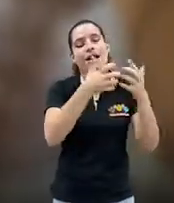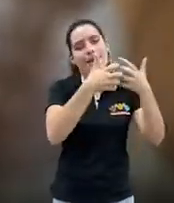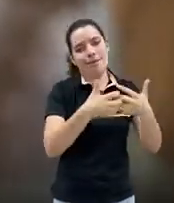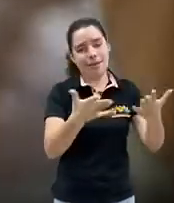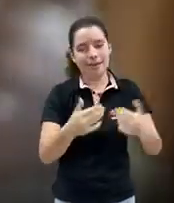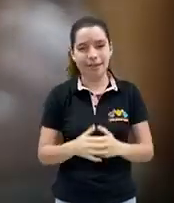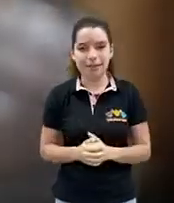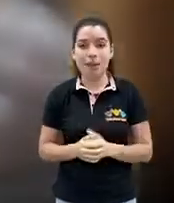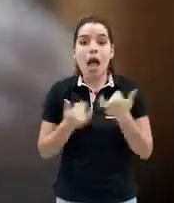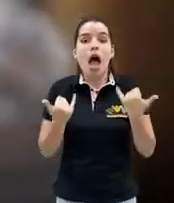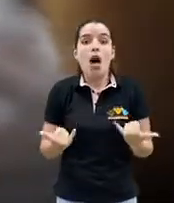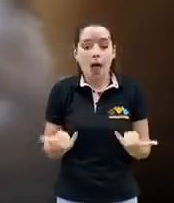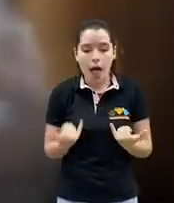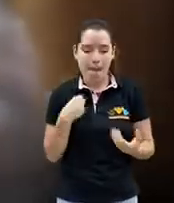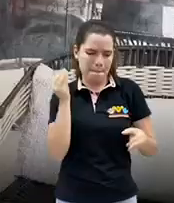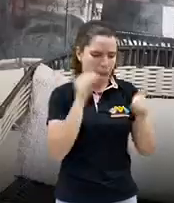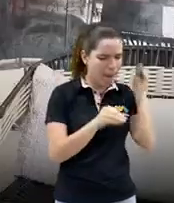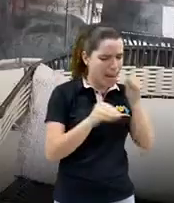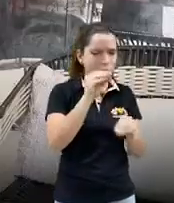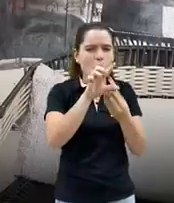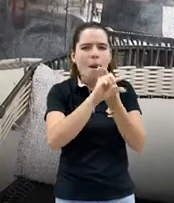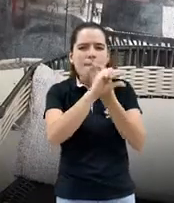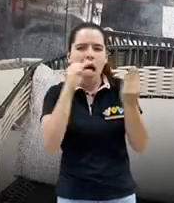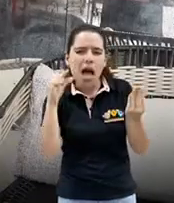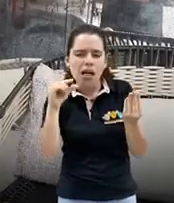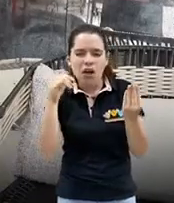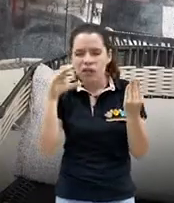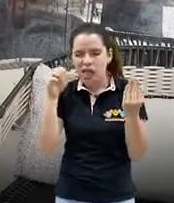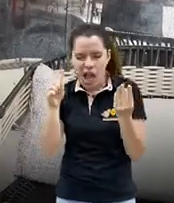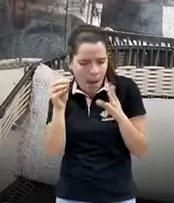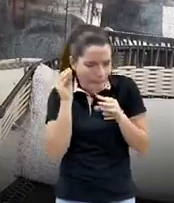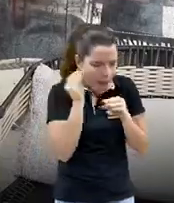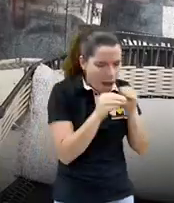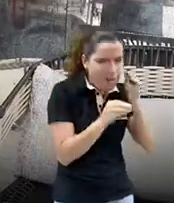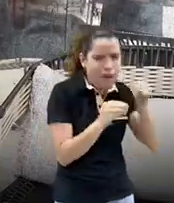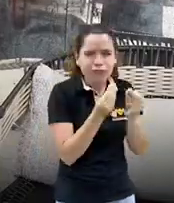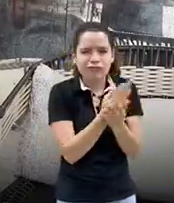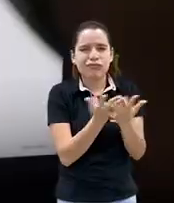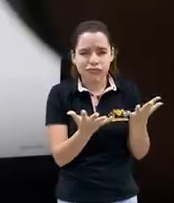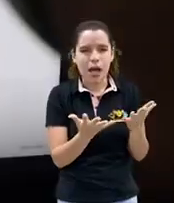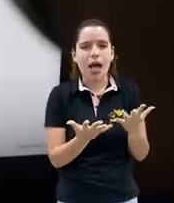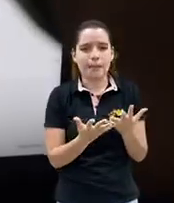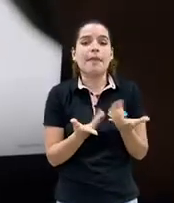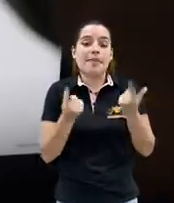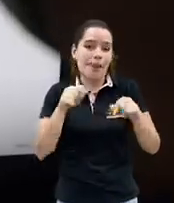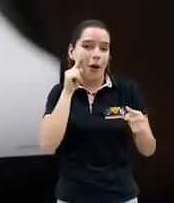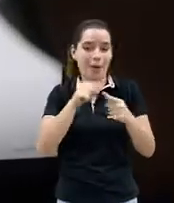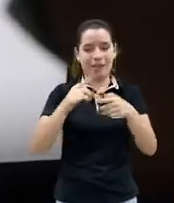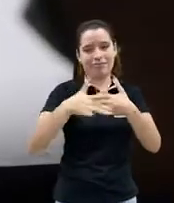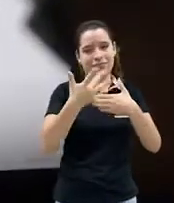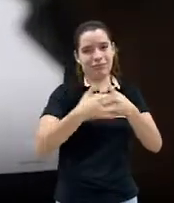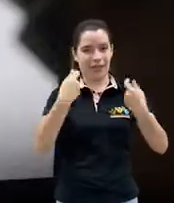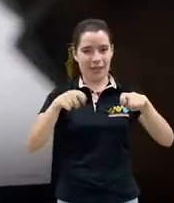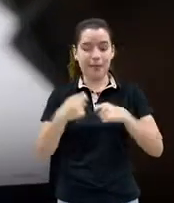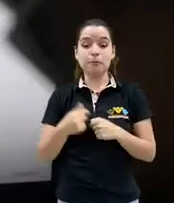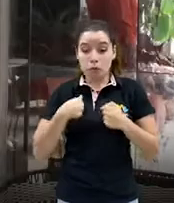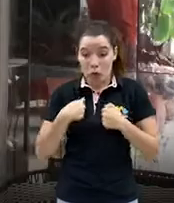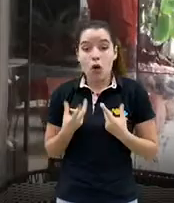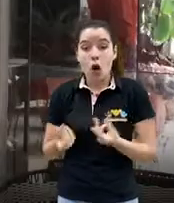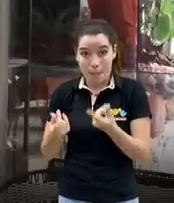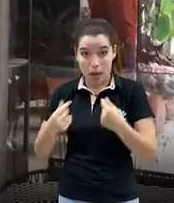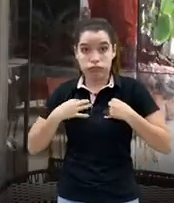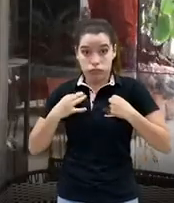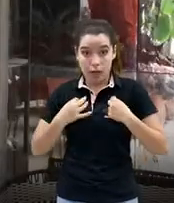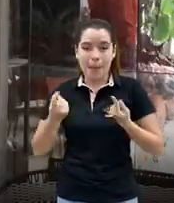salto de crecimiento a la empresa. Actualmente estamos en un proceso de creación de marca y cómo no, incentivar ventas.